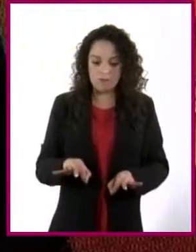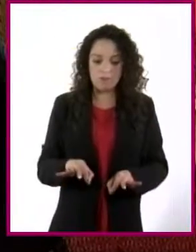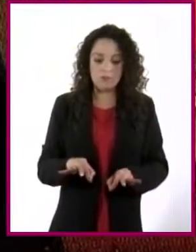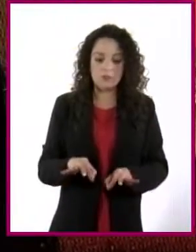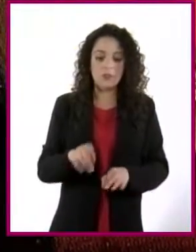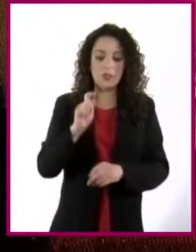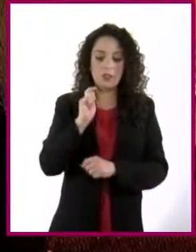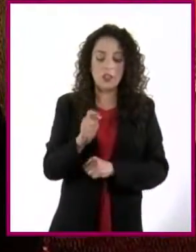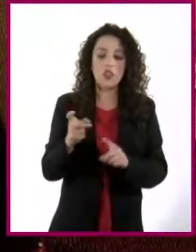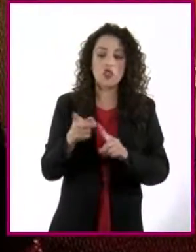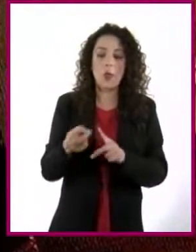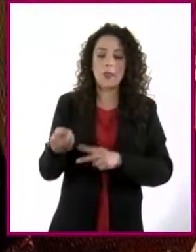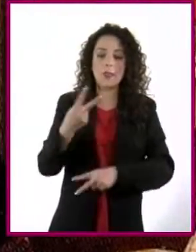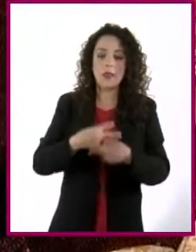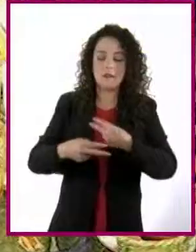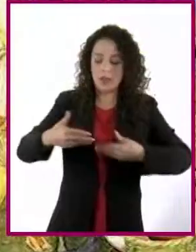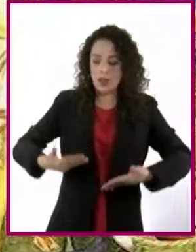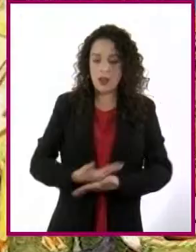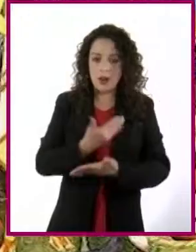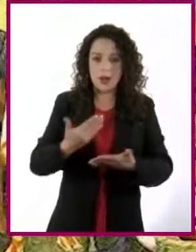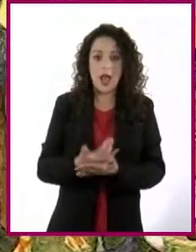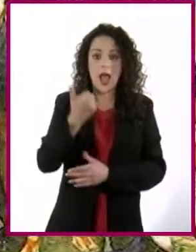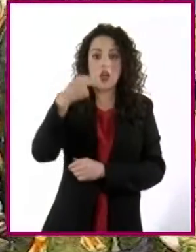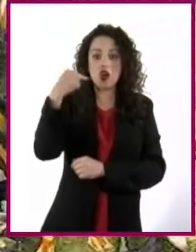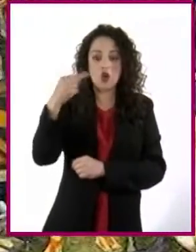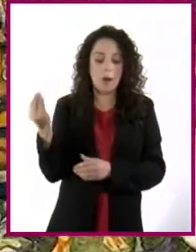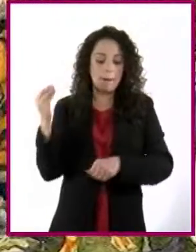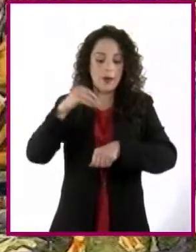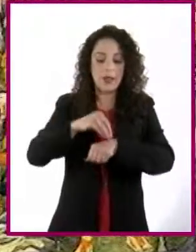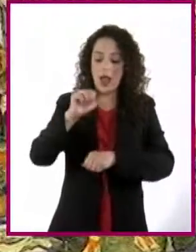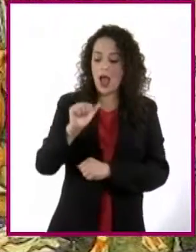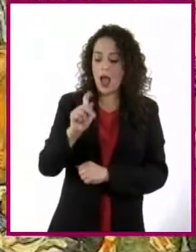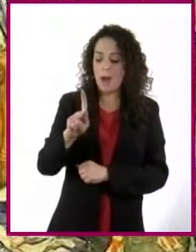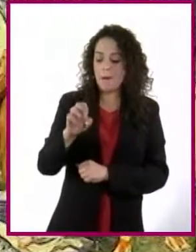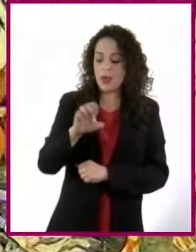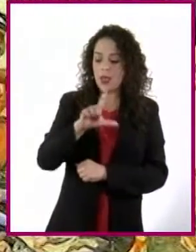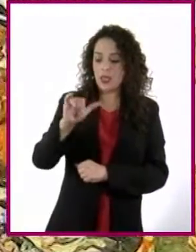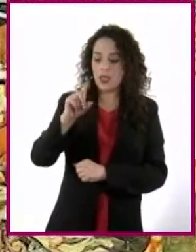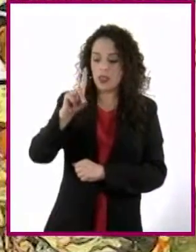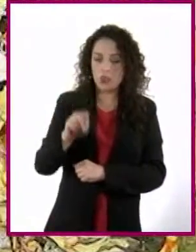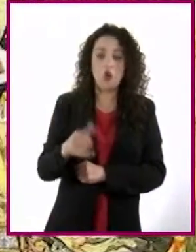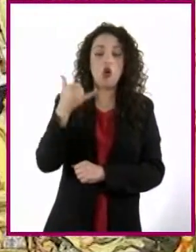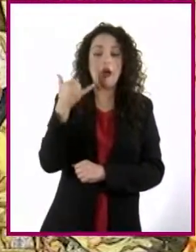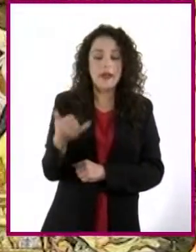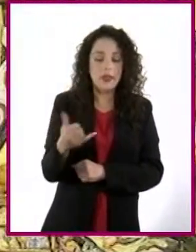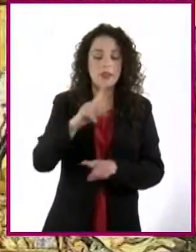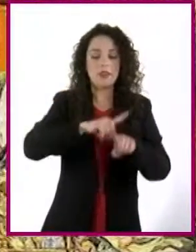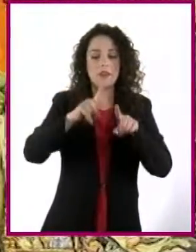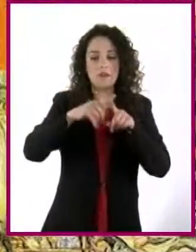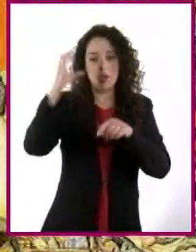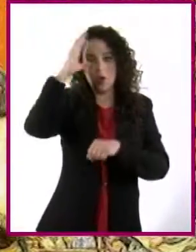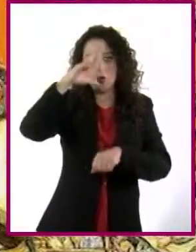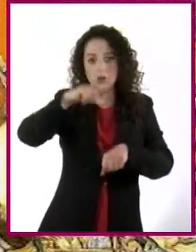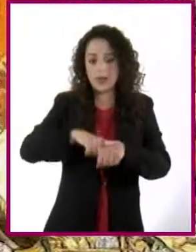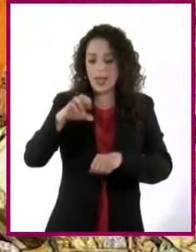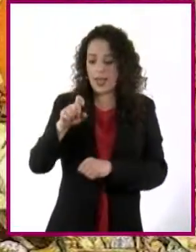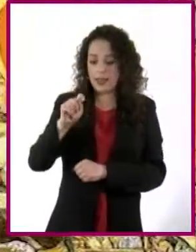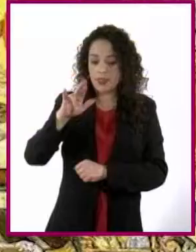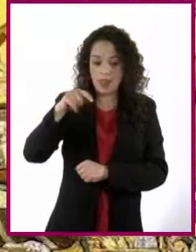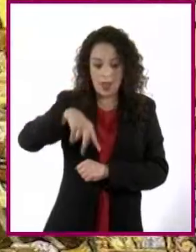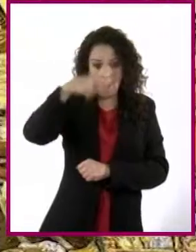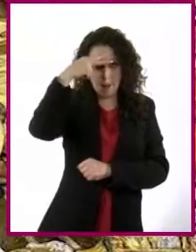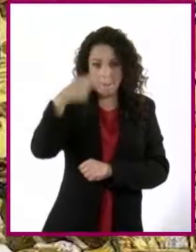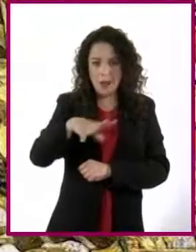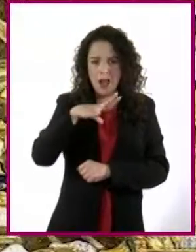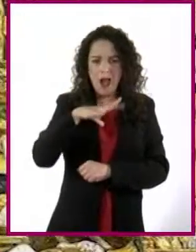de los orígenes y el apellido. Al mismo tiempo, las diferentes culturas y etnias mexicanas conformaban un